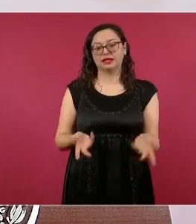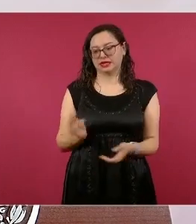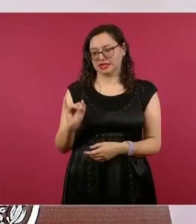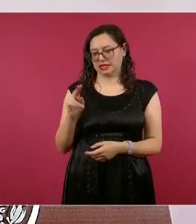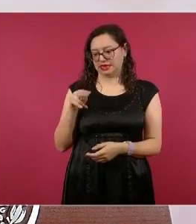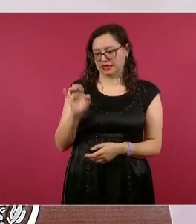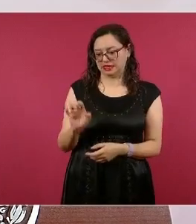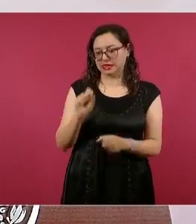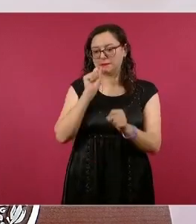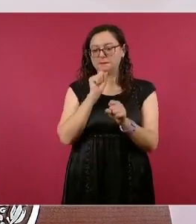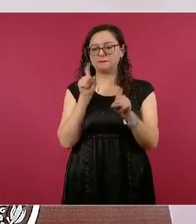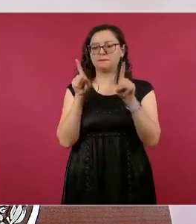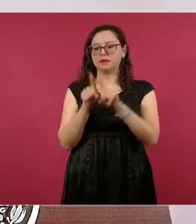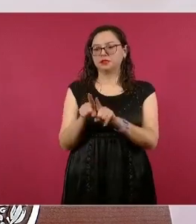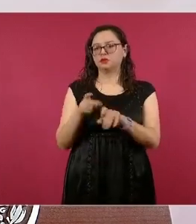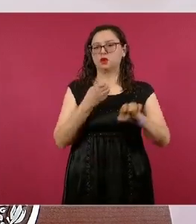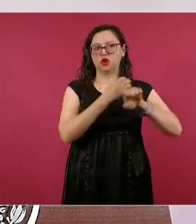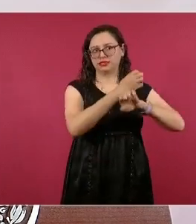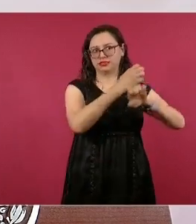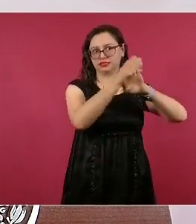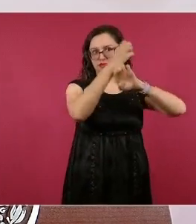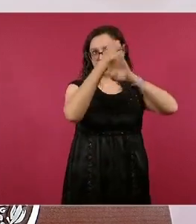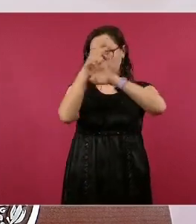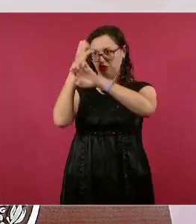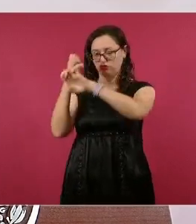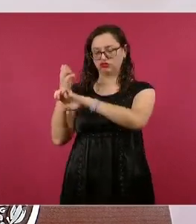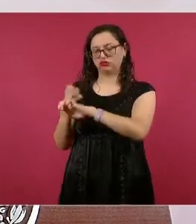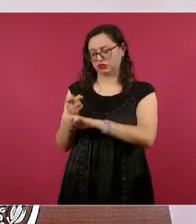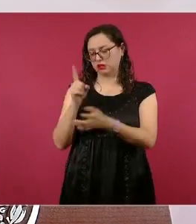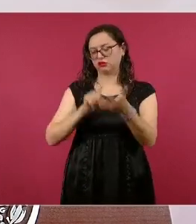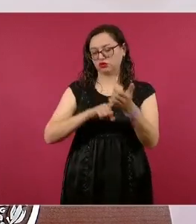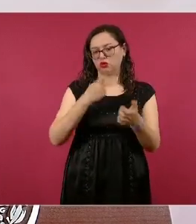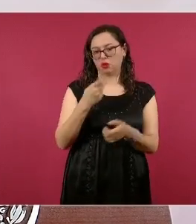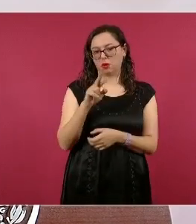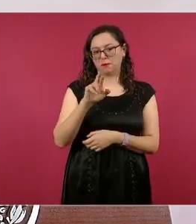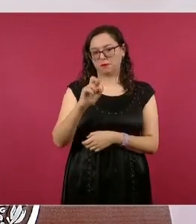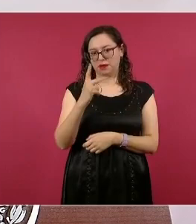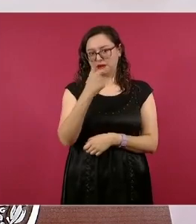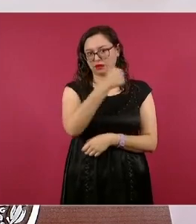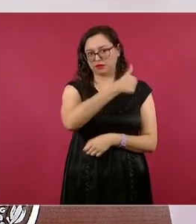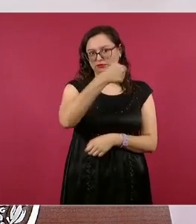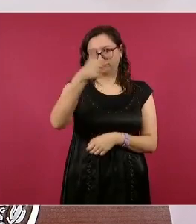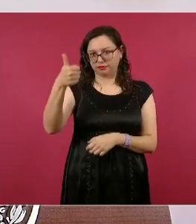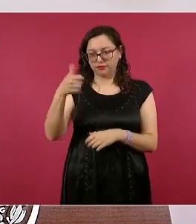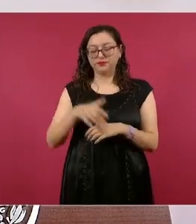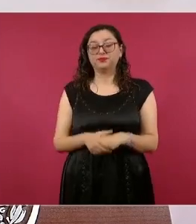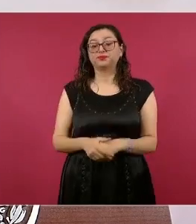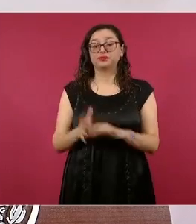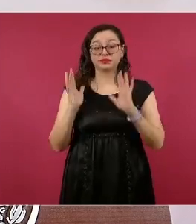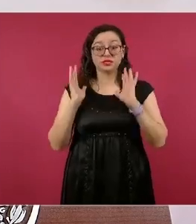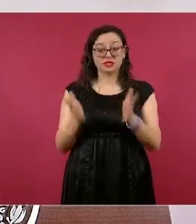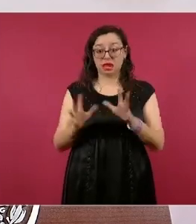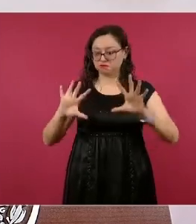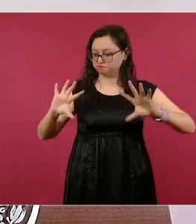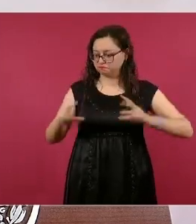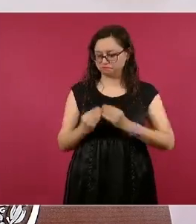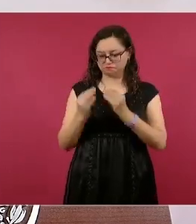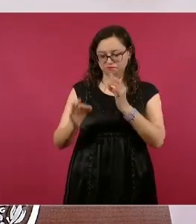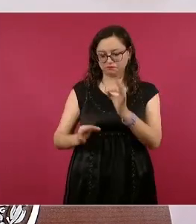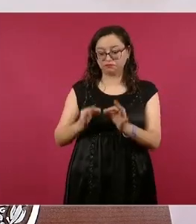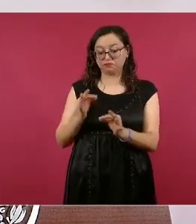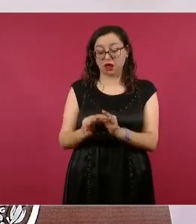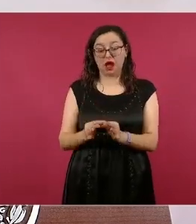como de los institutos electorales estatales. Ya se concluyó. ¿Qué inicia el día de hoy?